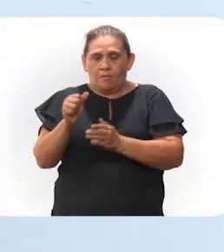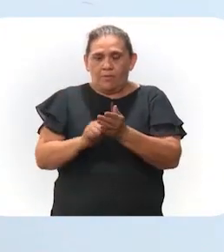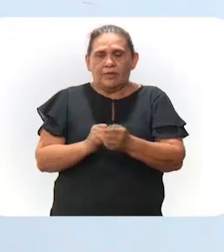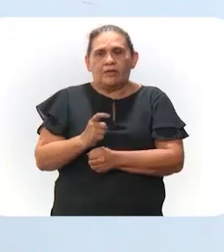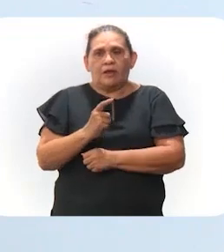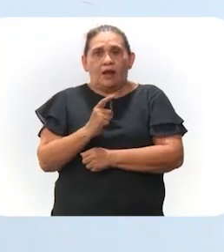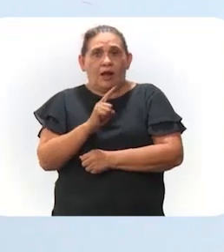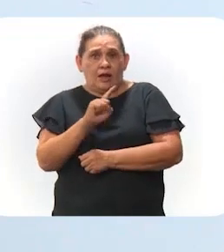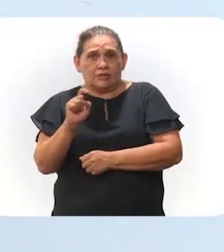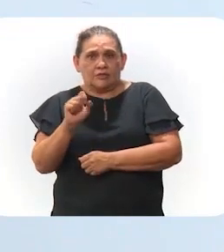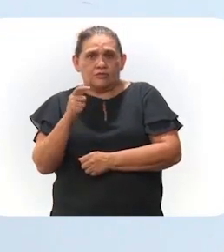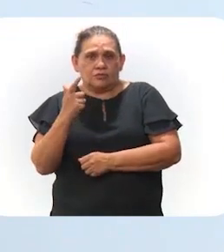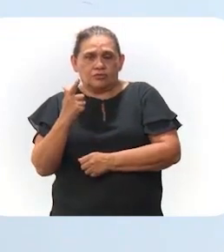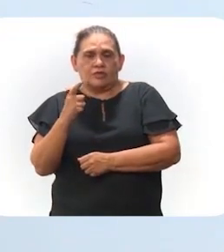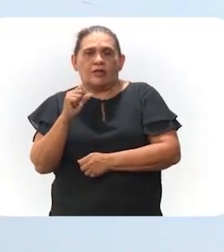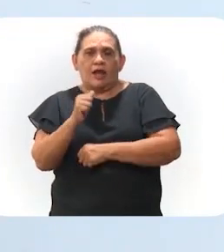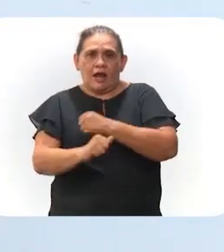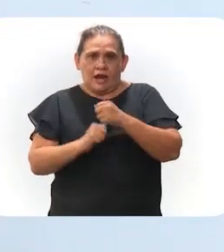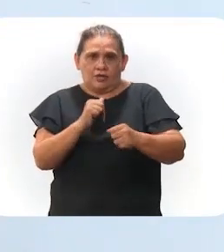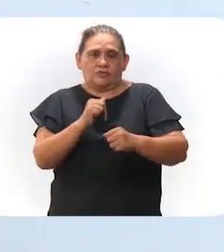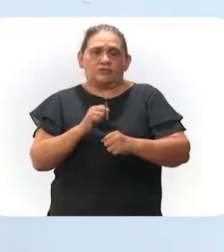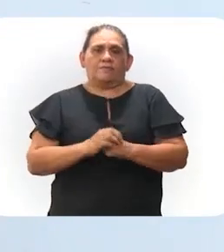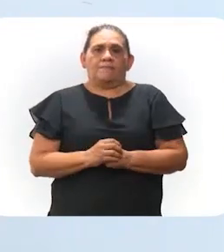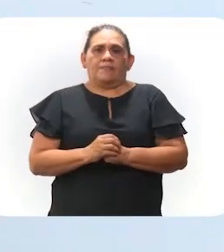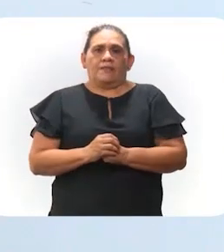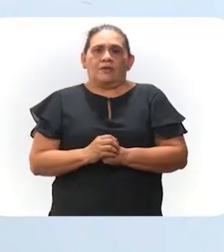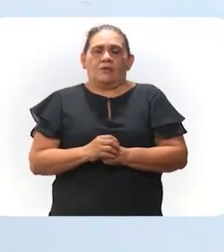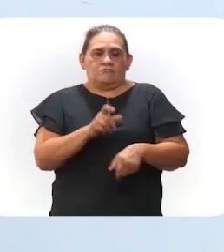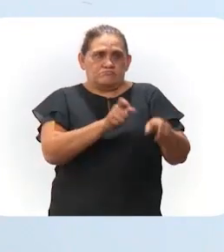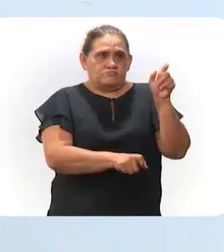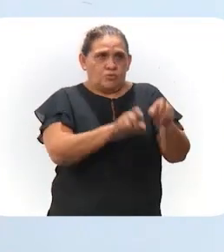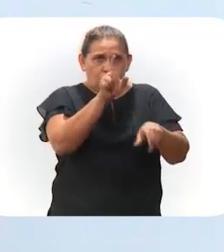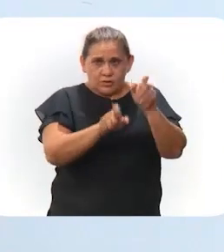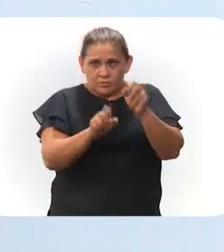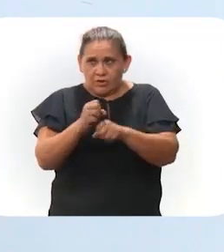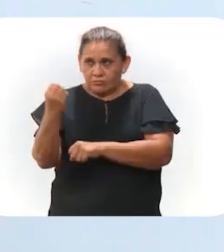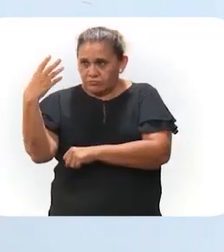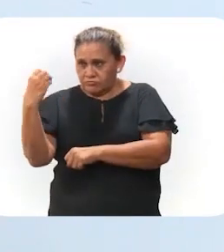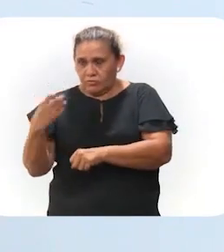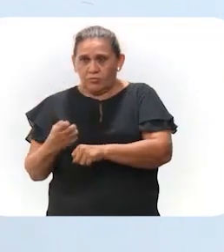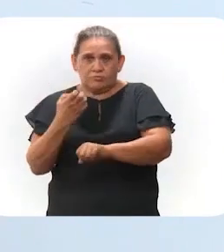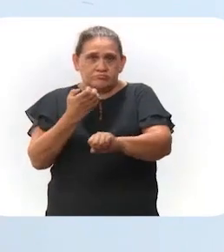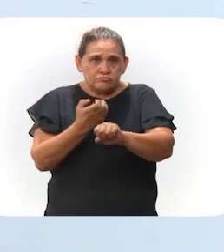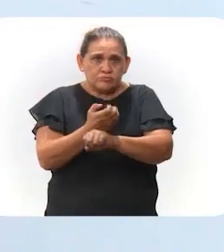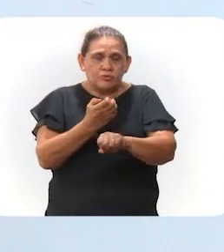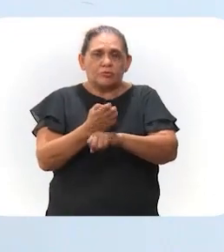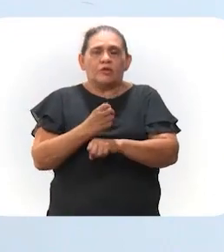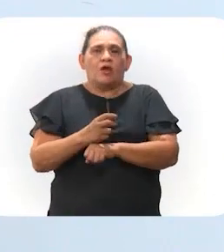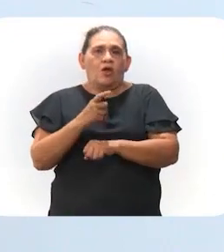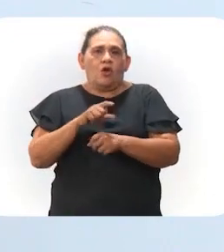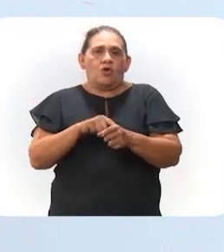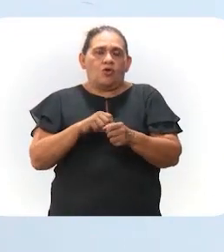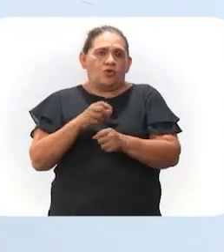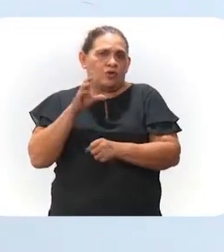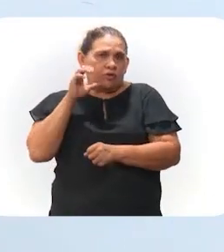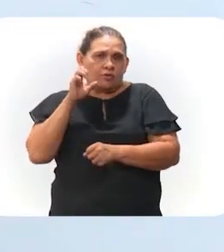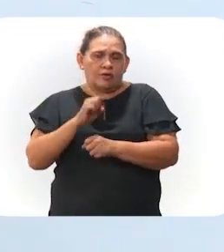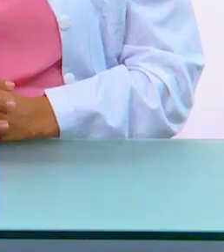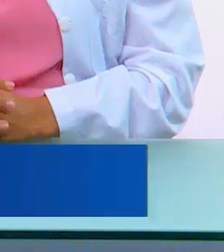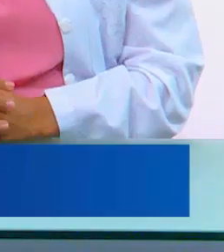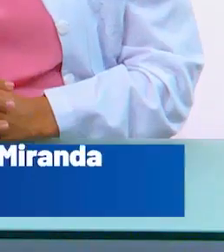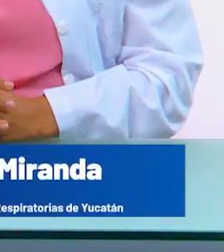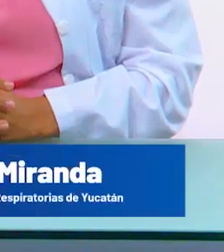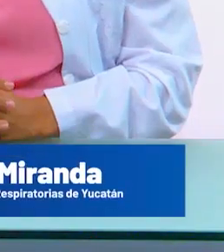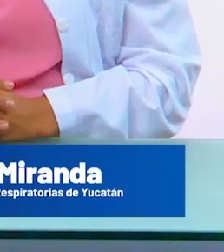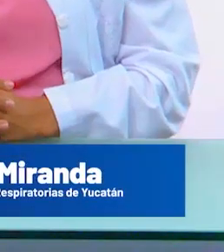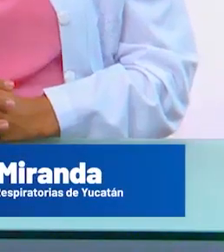a 107 años. Los indicadores semanales del Semáforo Estatal de Salud marcan color naranja. Este es el informe del